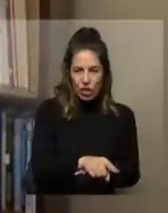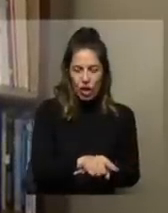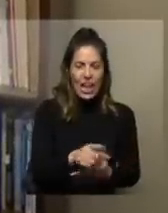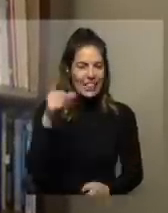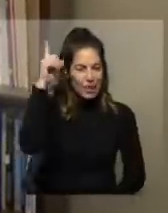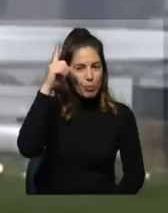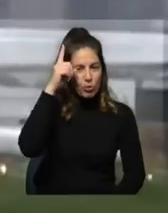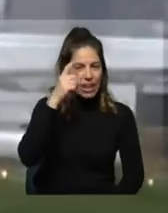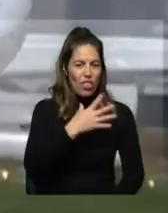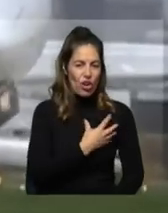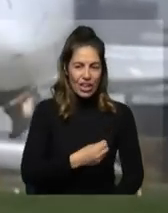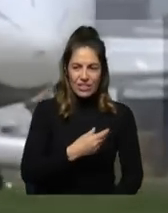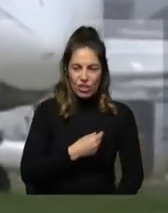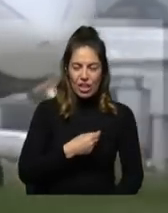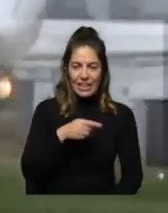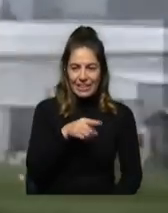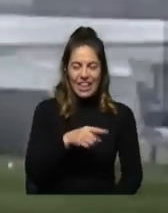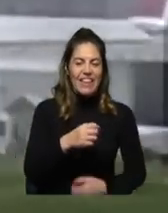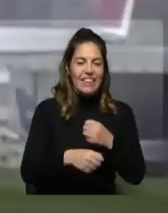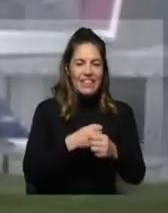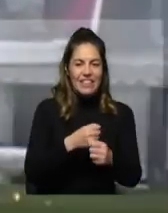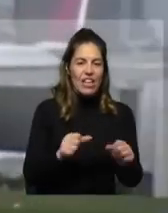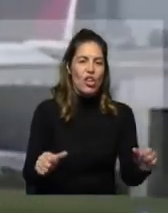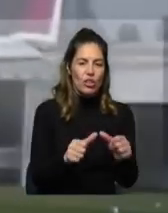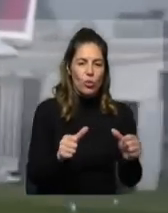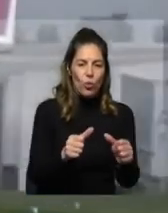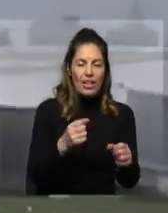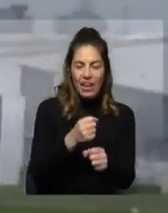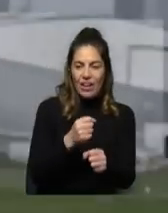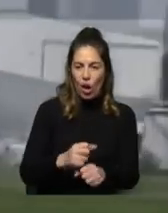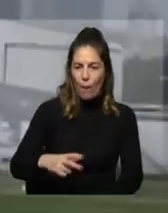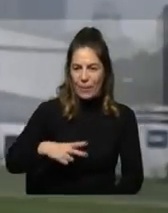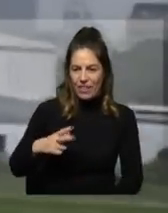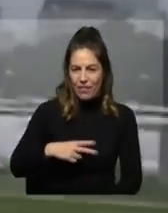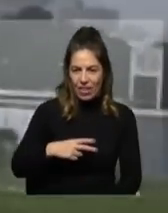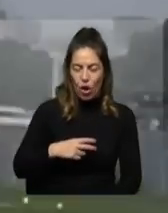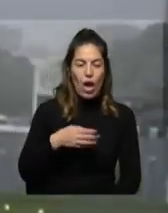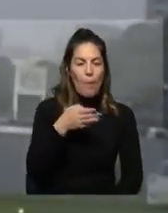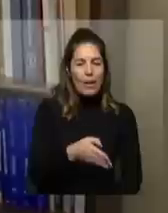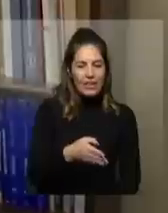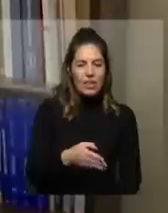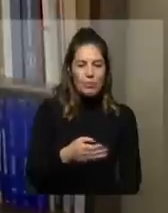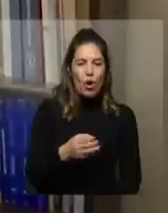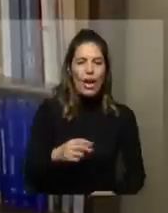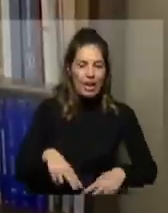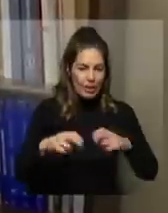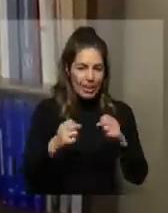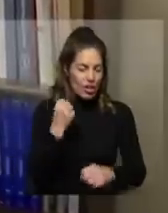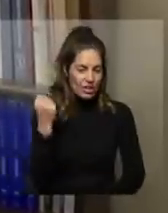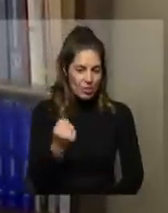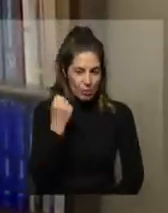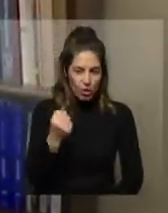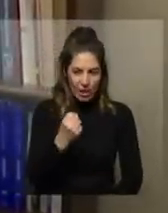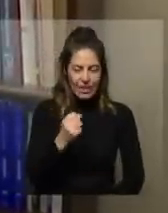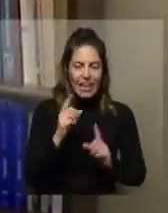Sergio botana desde ese año se desempeña la actividad privada Y tuvo participación en causas relevantes como el caso pluna también patrocinó